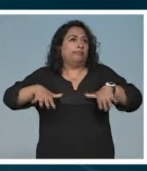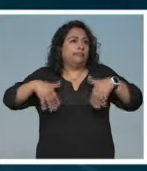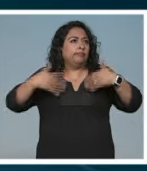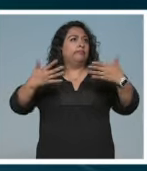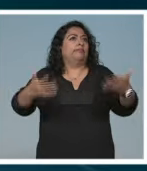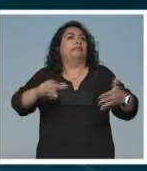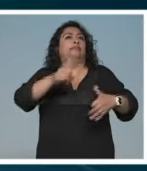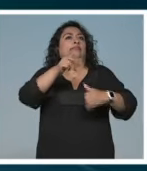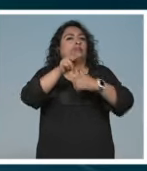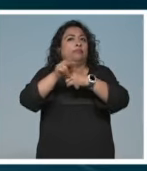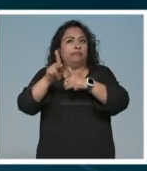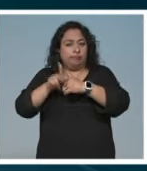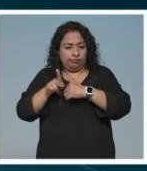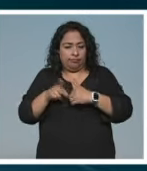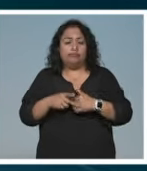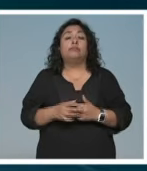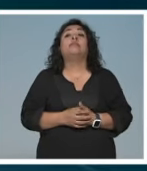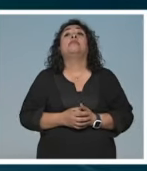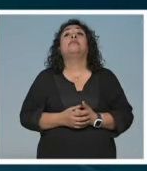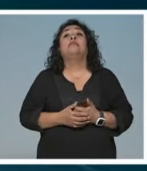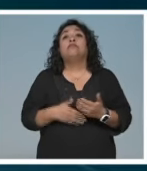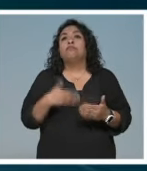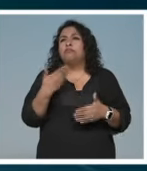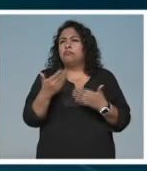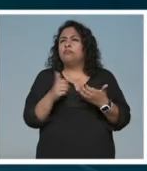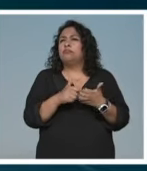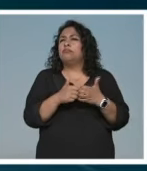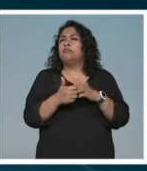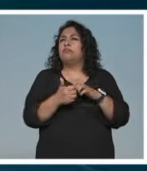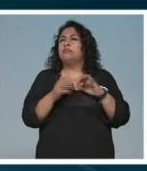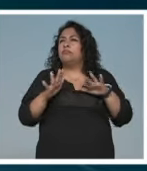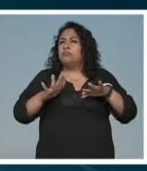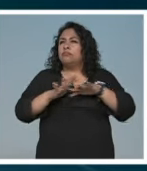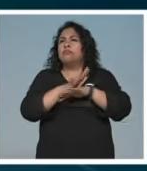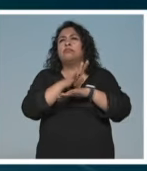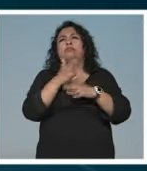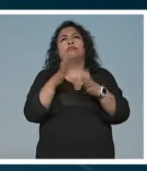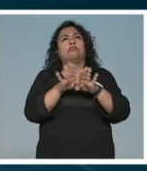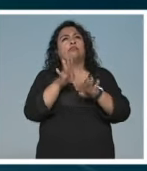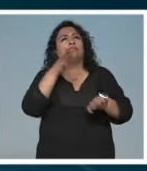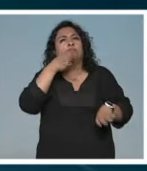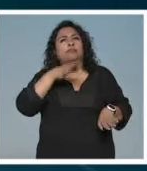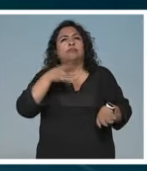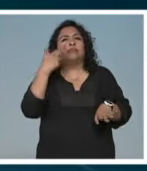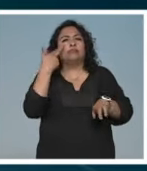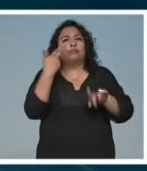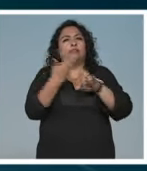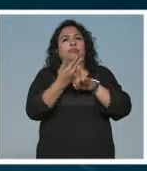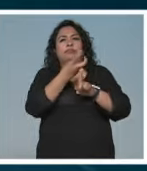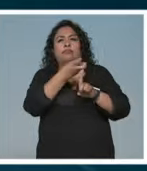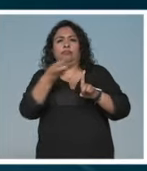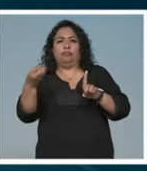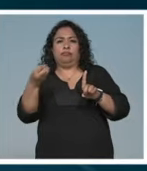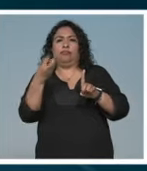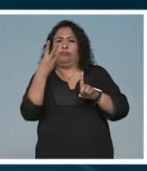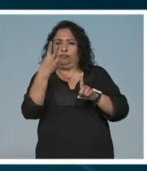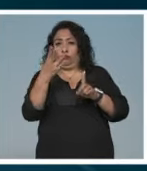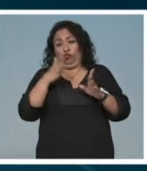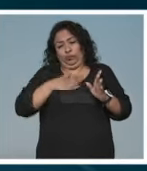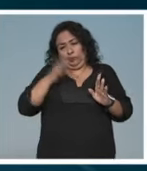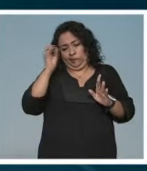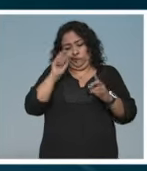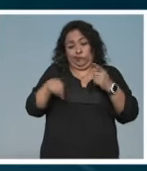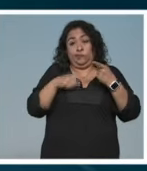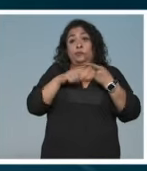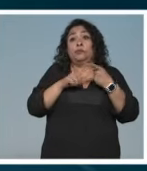nuestro país y fue tomando forma en un festejo que organizan dos partes. Para mí, yo lo veo así. Por un